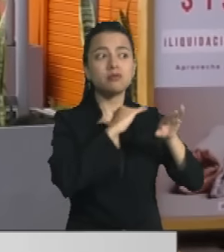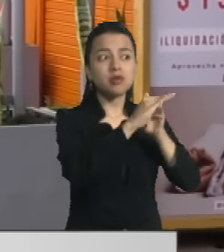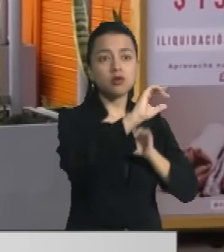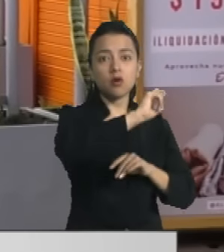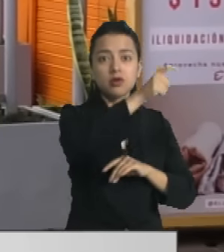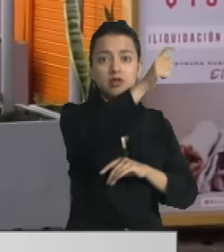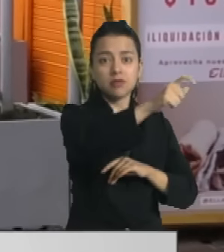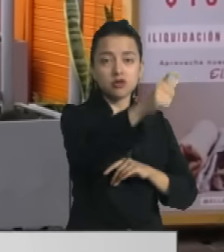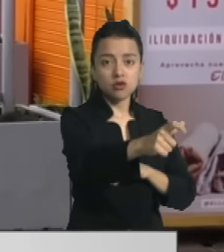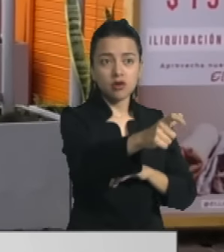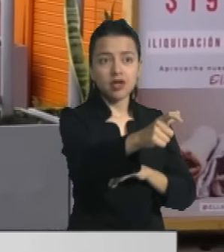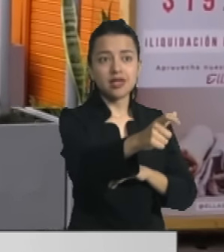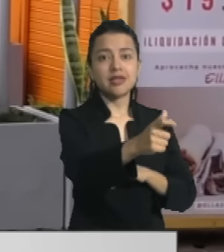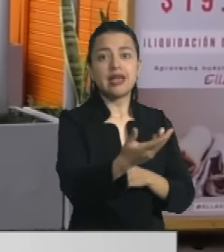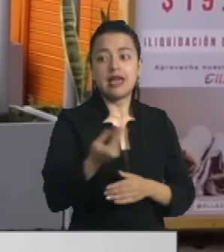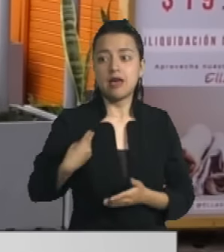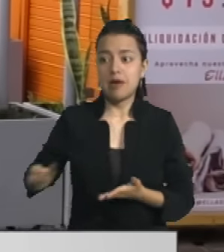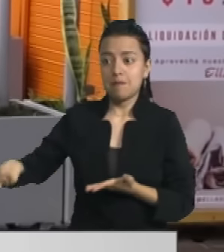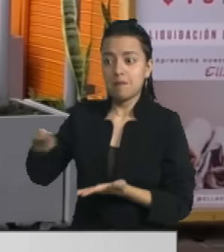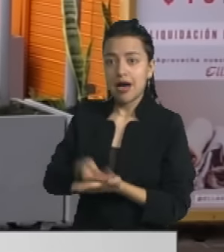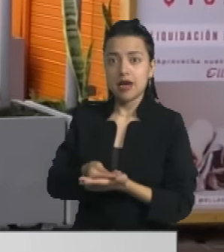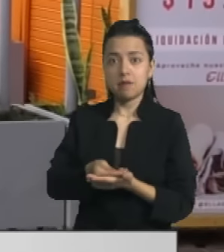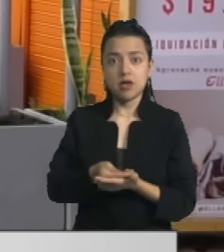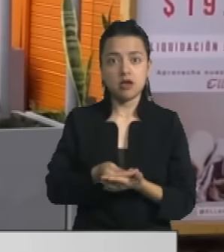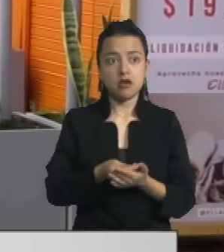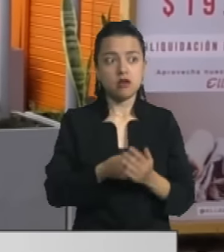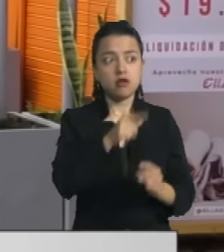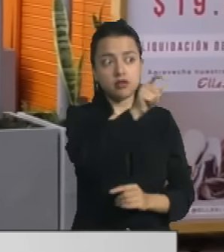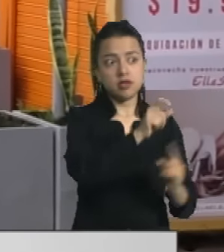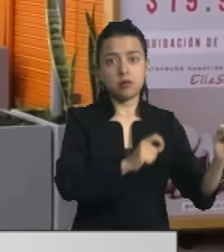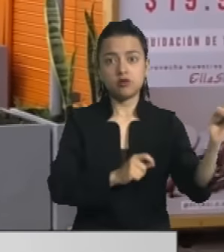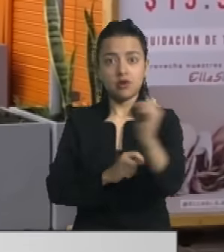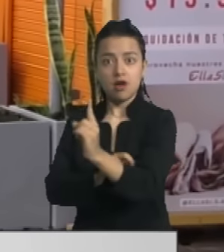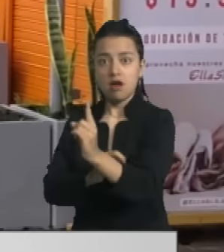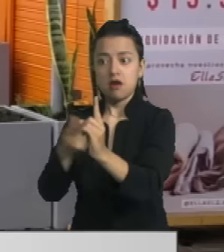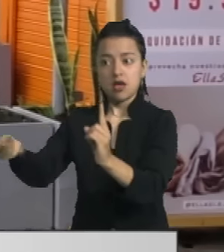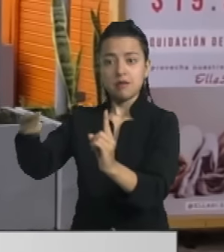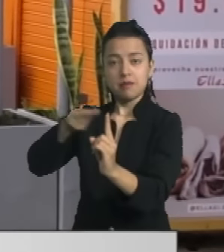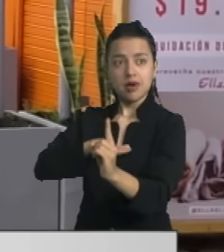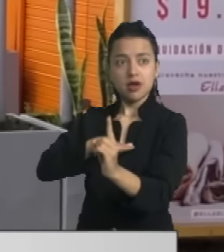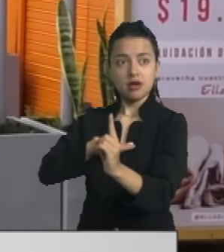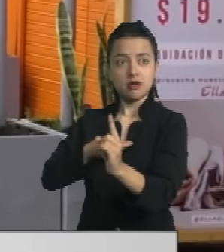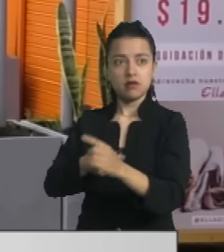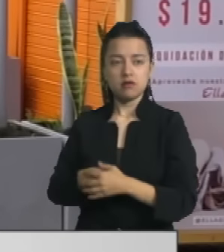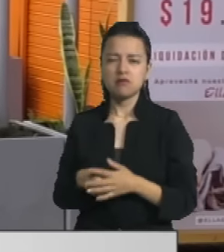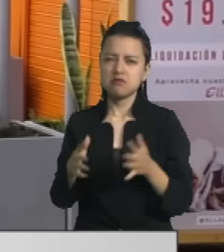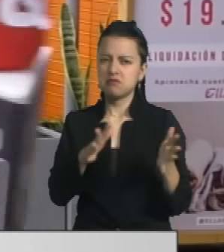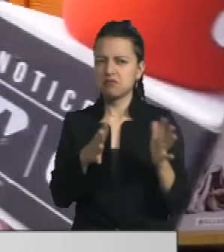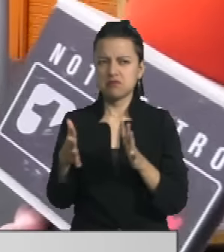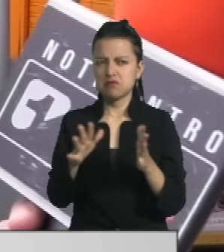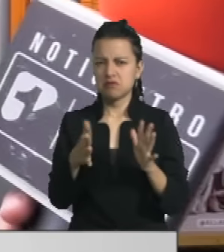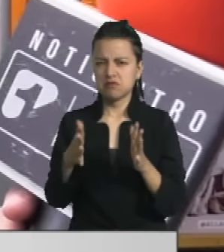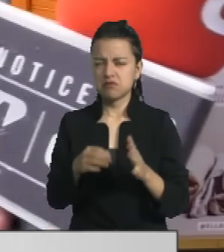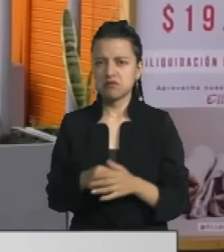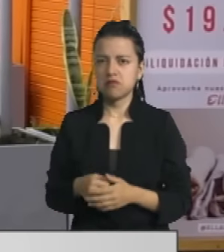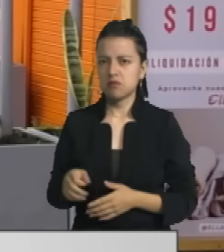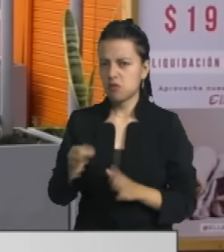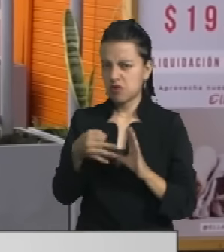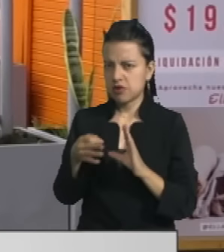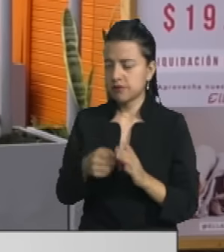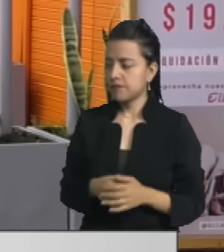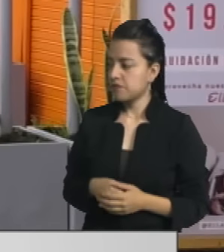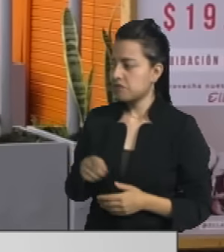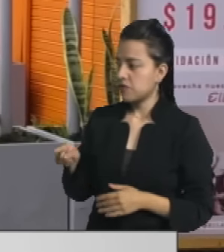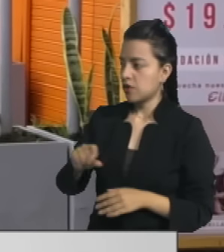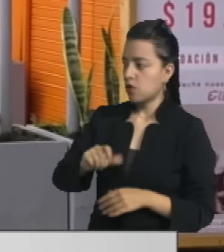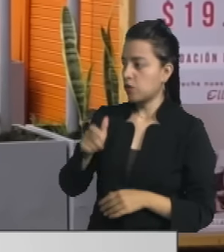pagan son como 47000 pesos o algo así por cada por cada referido que traiga y usted quién lo trajo